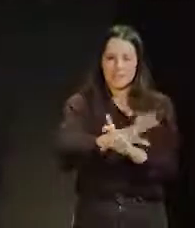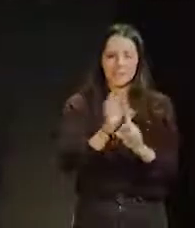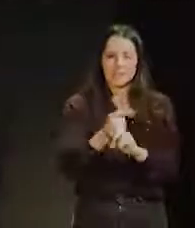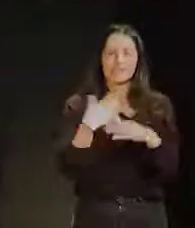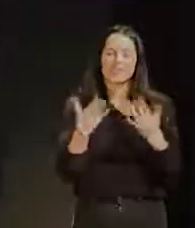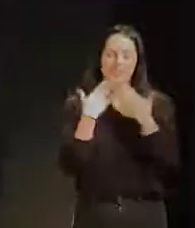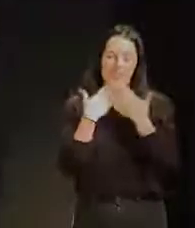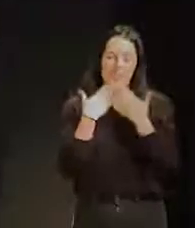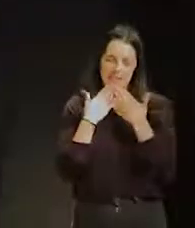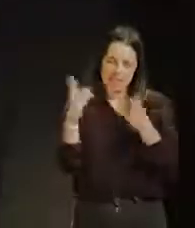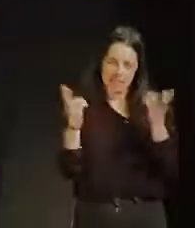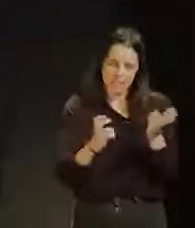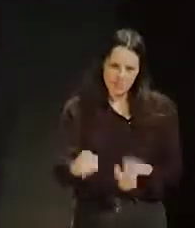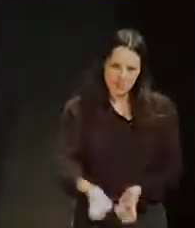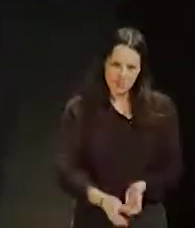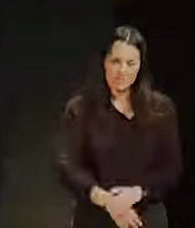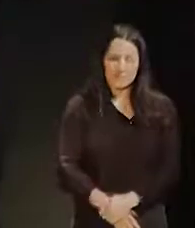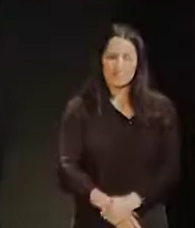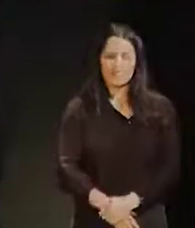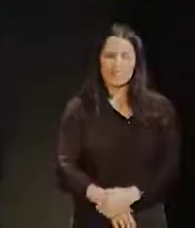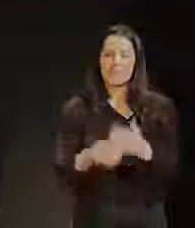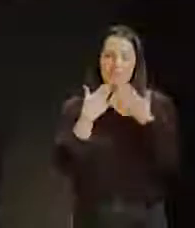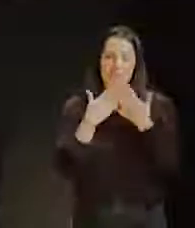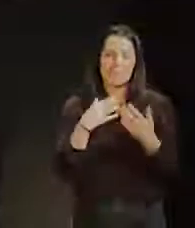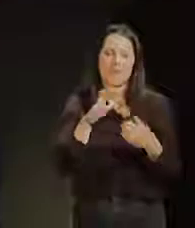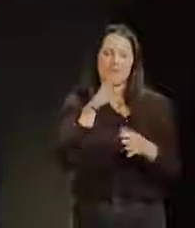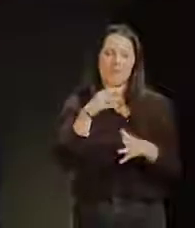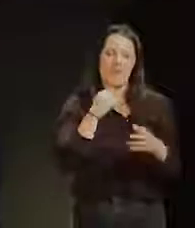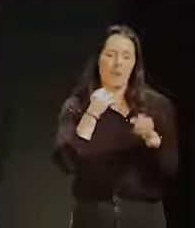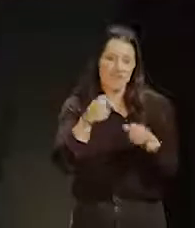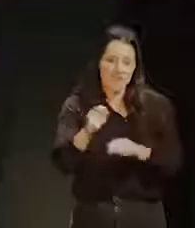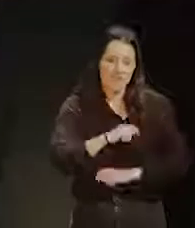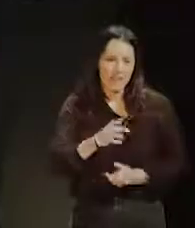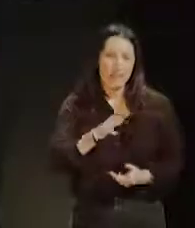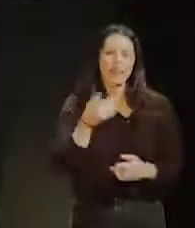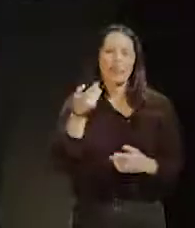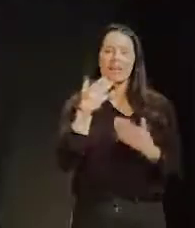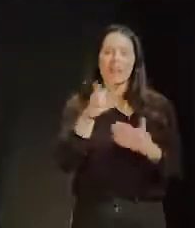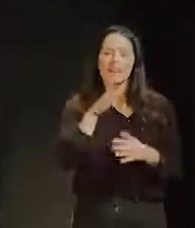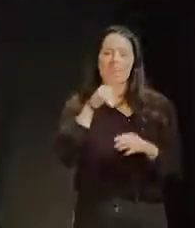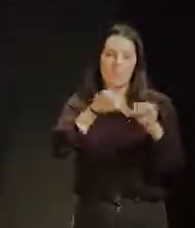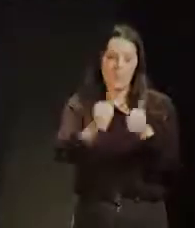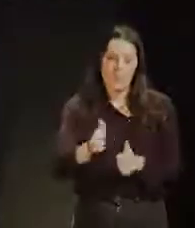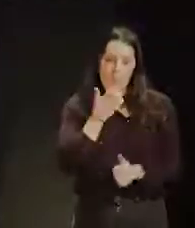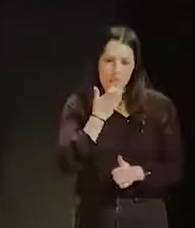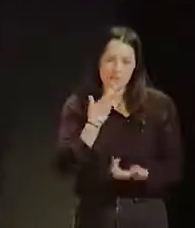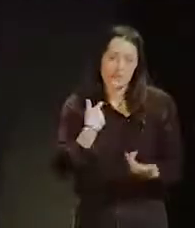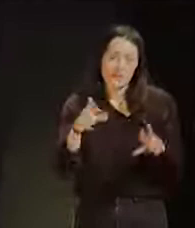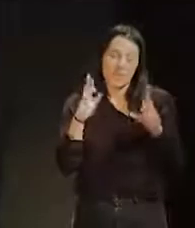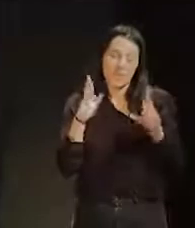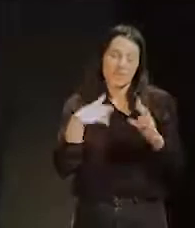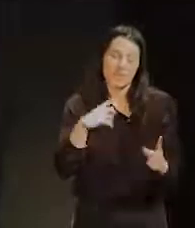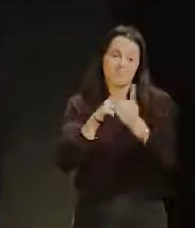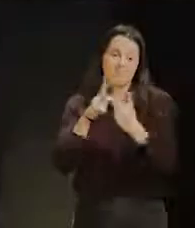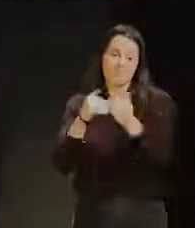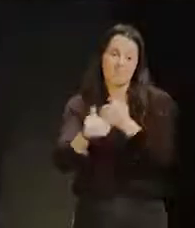gracias a vosotras por vuestra energía, por vuestro ejemplo. Y esperamos seguir encontrándonos